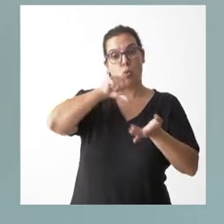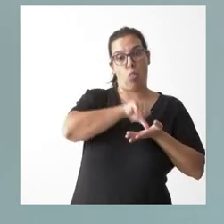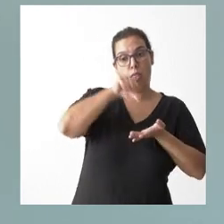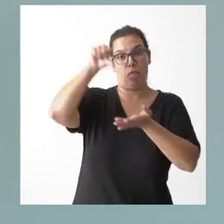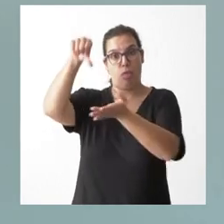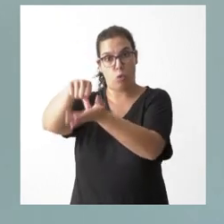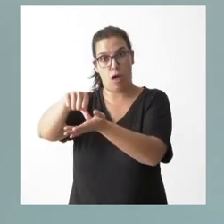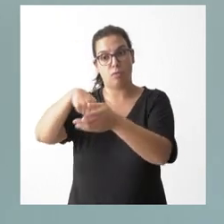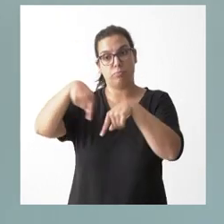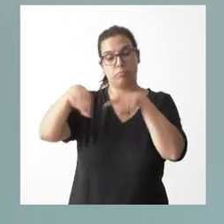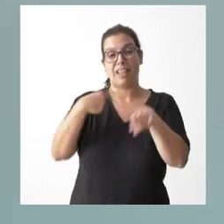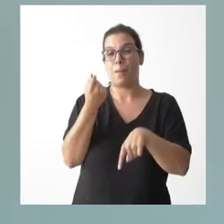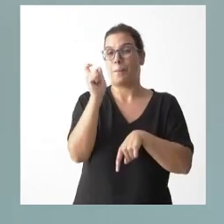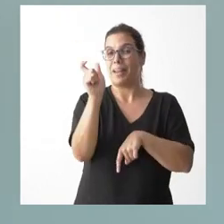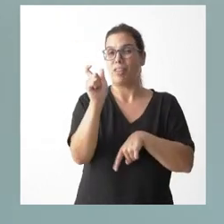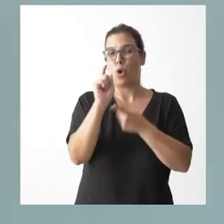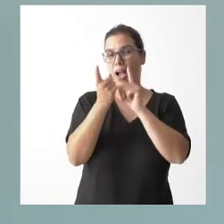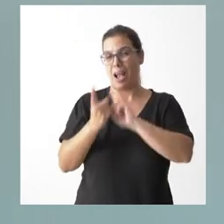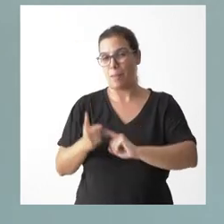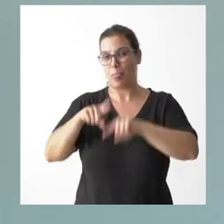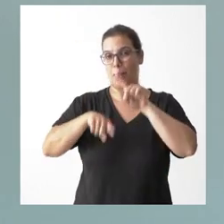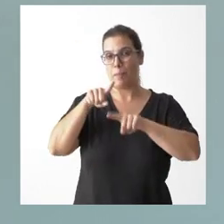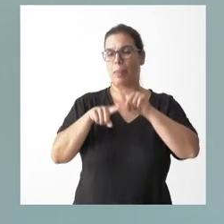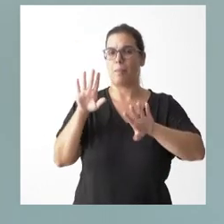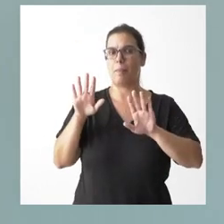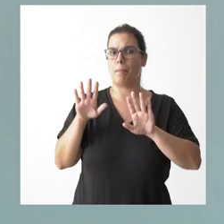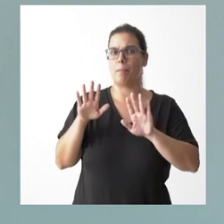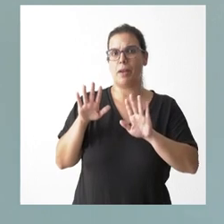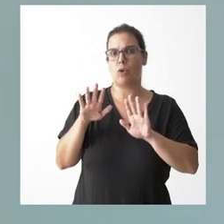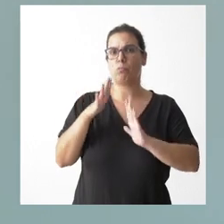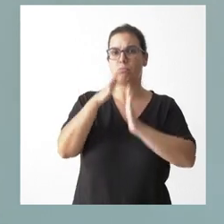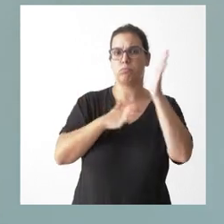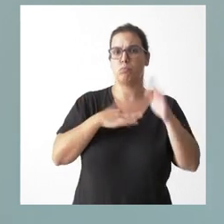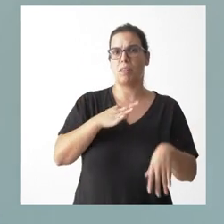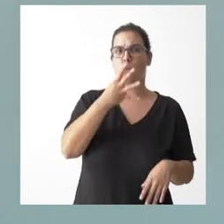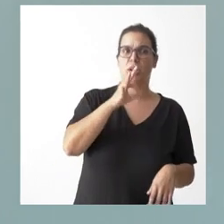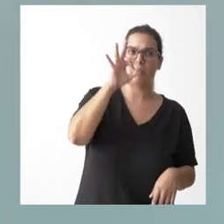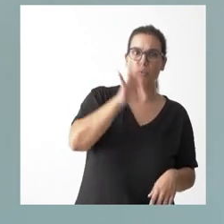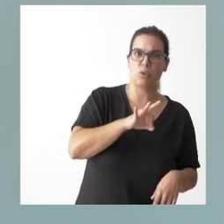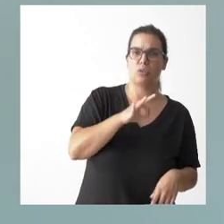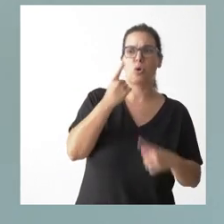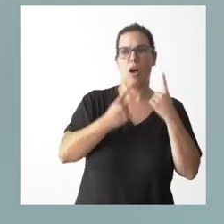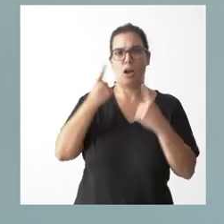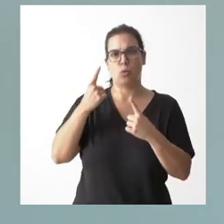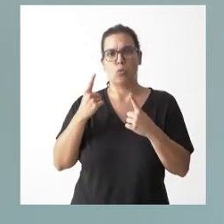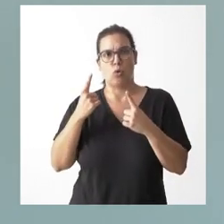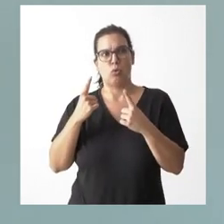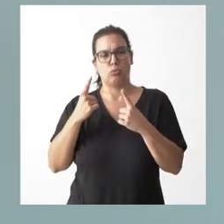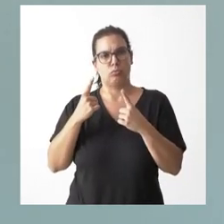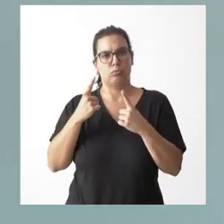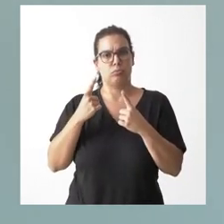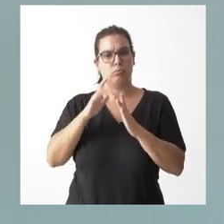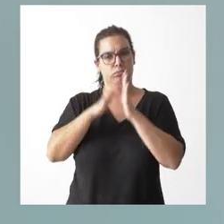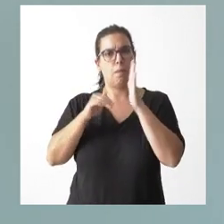las cantidades varían, pero la deducción va entre el 40% y llega en algunos casos a cifras más altas según